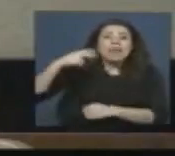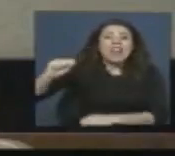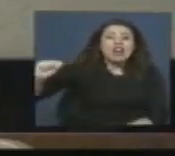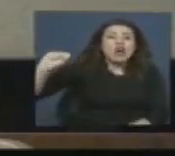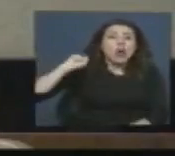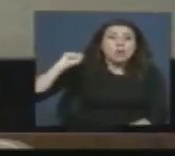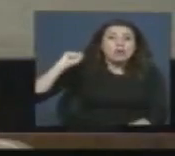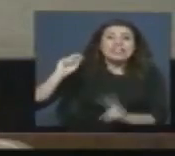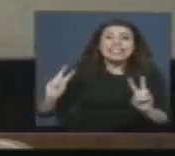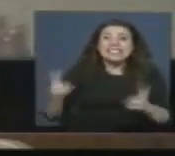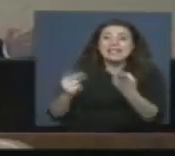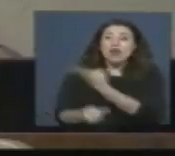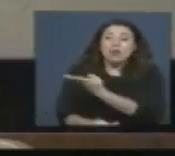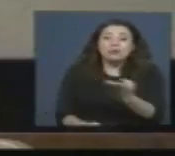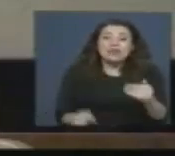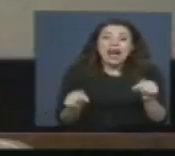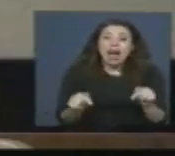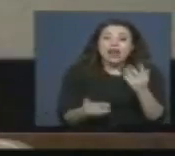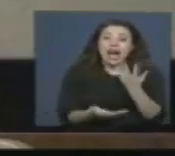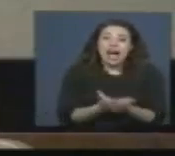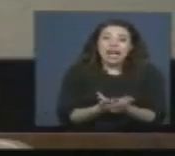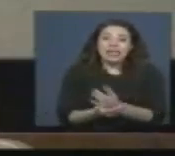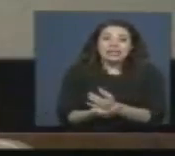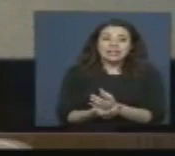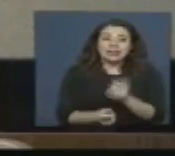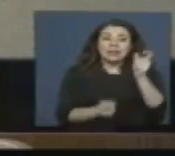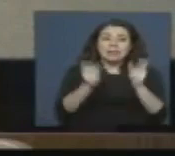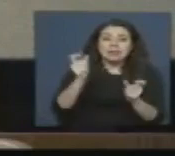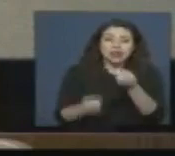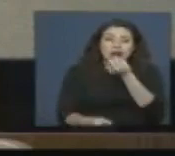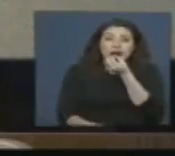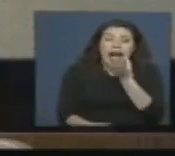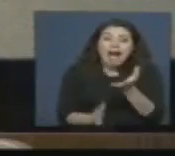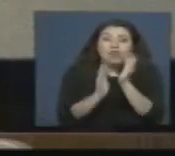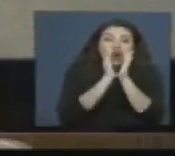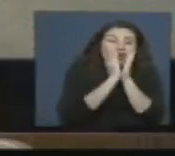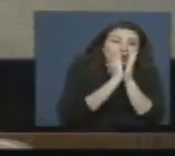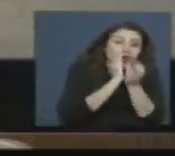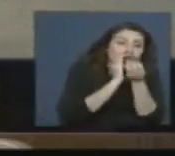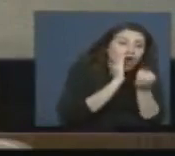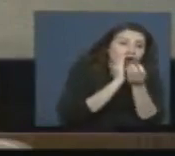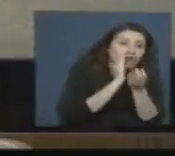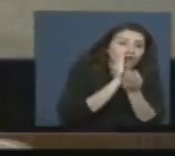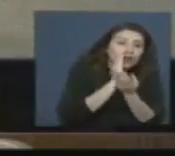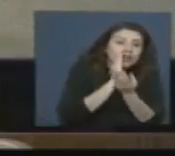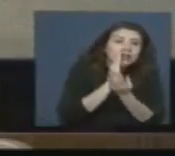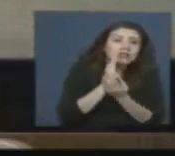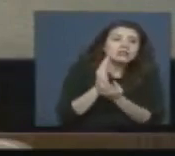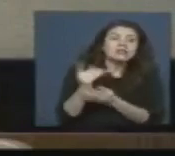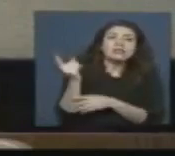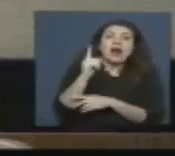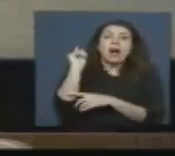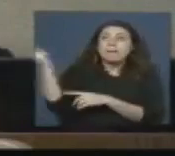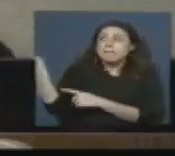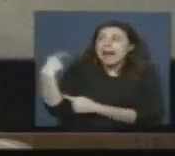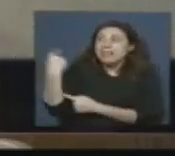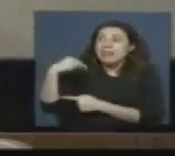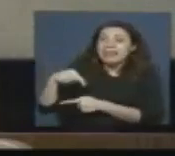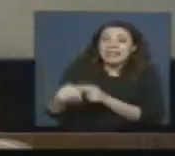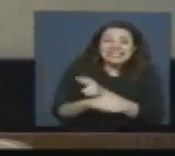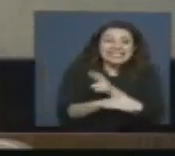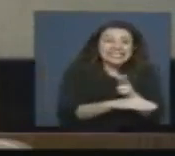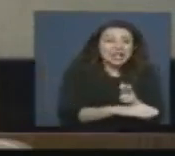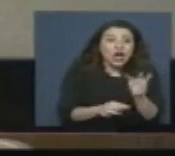salvó. Hoy día tenemos gente que ha confesado dar órdenes de asesinato aquí en esta misma sala,